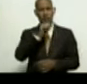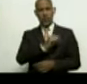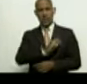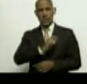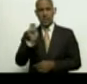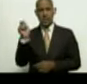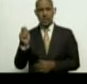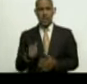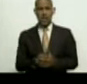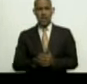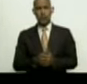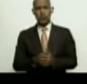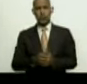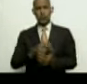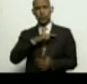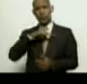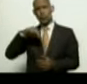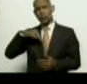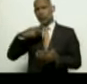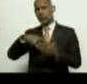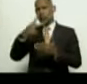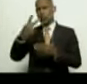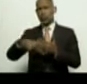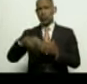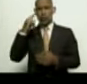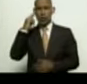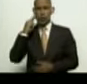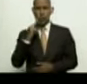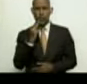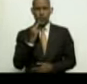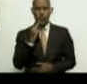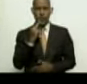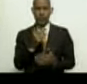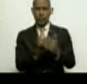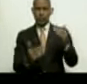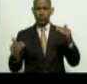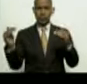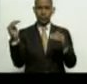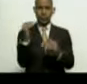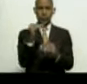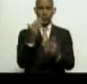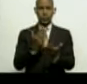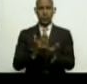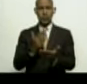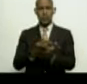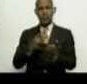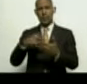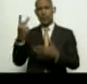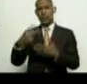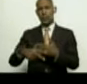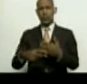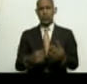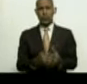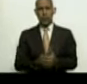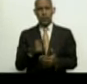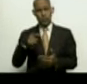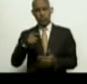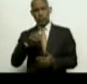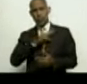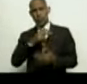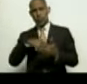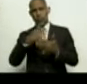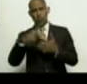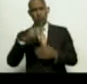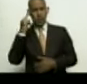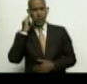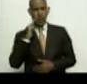histórica, el proyecto del bolivarianismo que se antepone versus al proyecto del monroísmo. Un proyecto, el de Bolívar, el proyecto